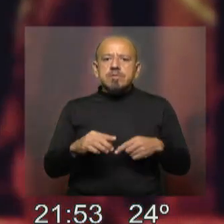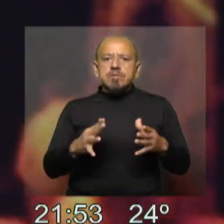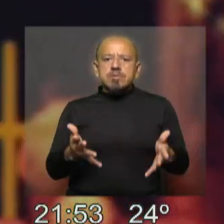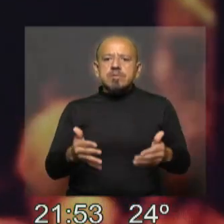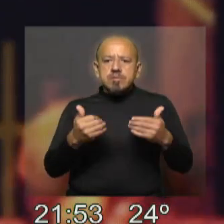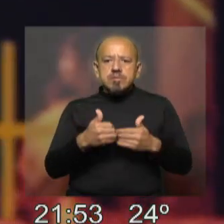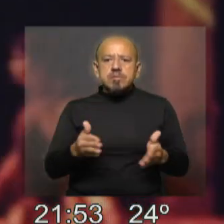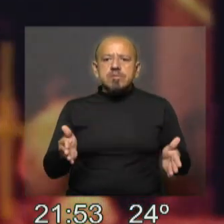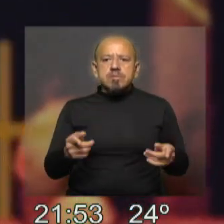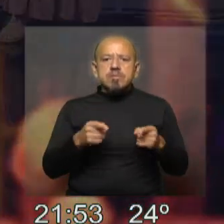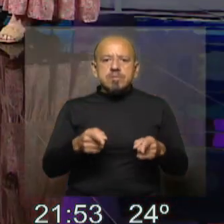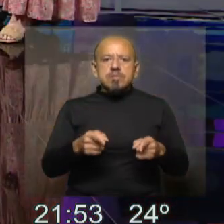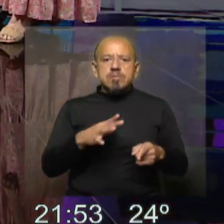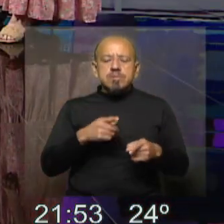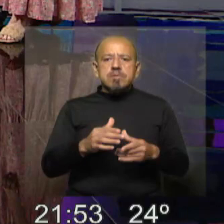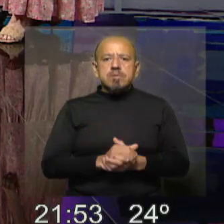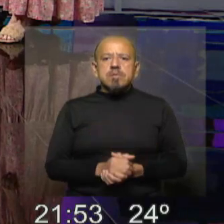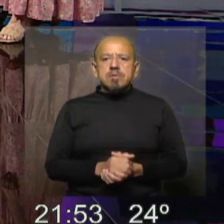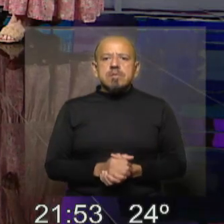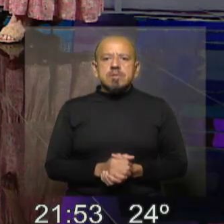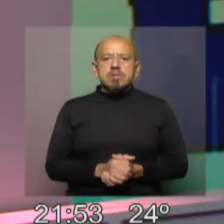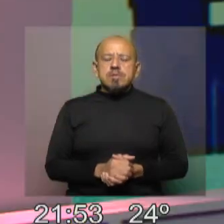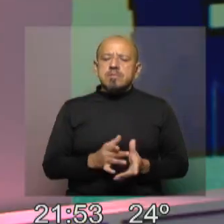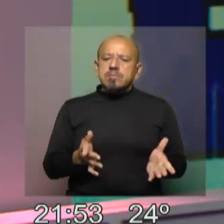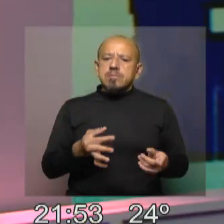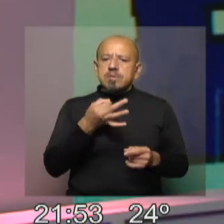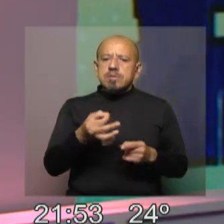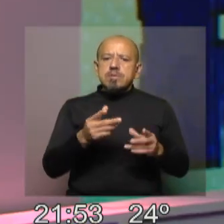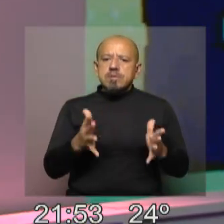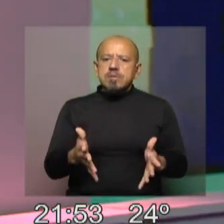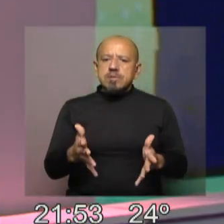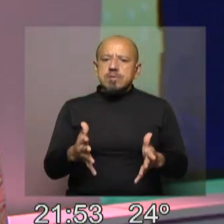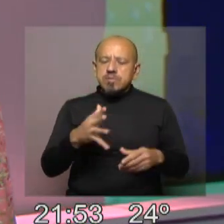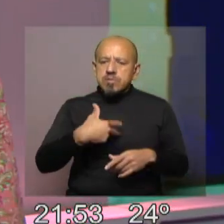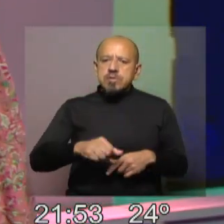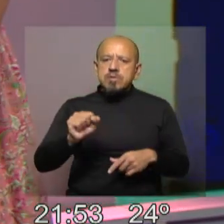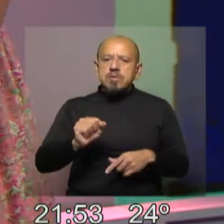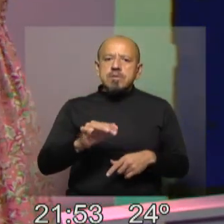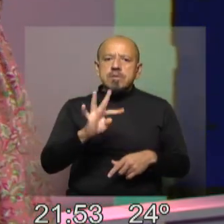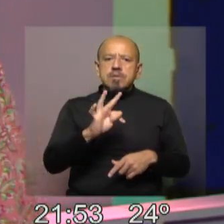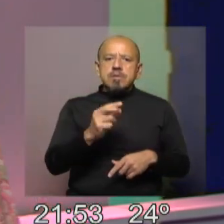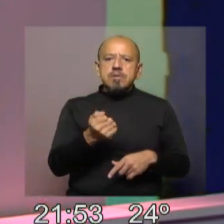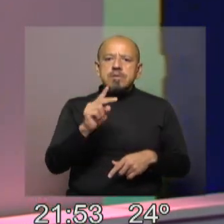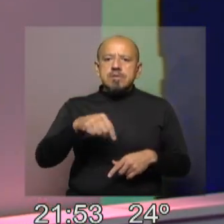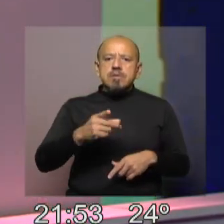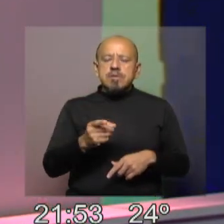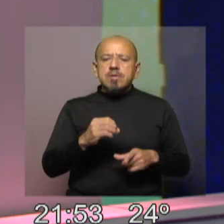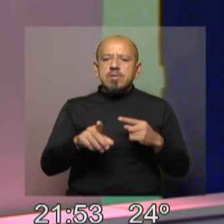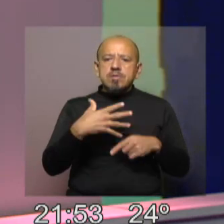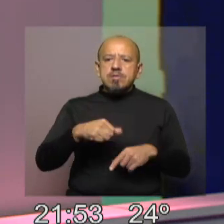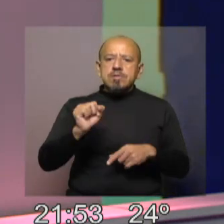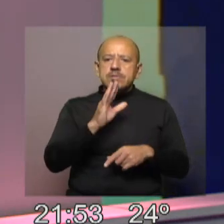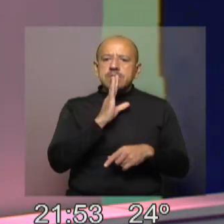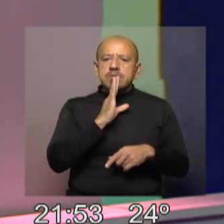manera. Y bueno, estamos en ese trabajo, ¿no, verdad? Excelente. Hablás de traer, pero también llevaste el tango, porque lo llevaste para Estados Unidos. Es verdad. Te fuiste